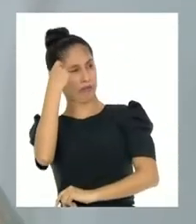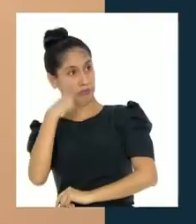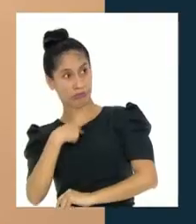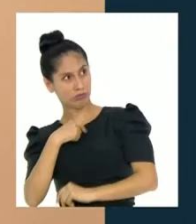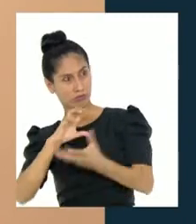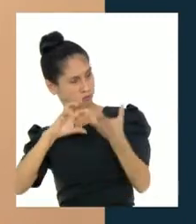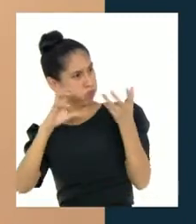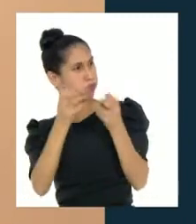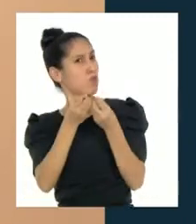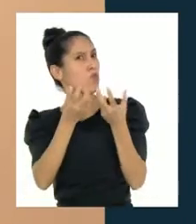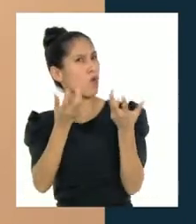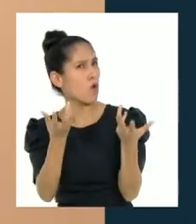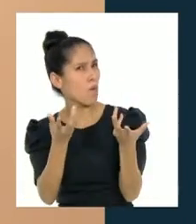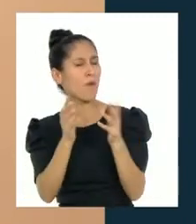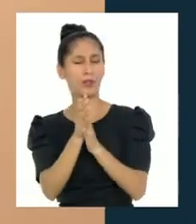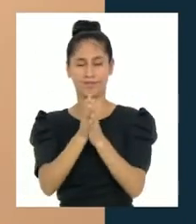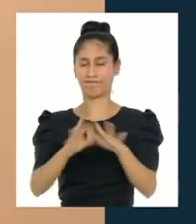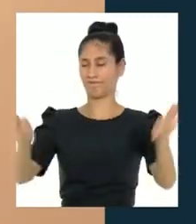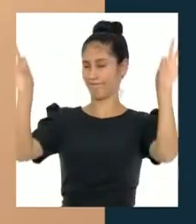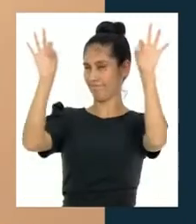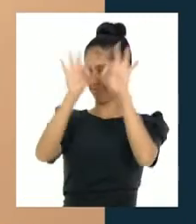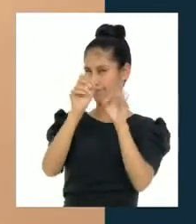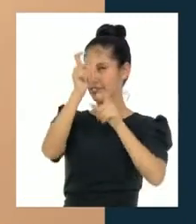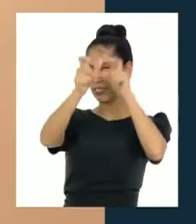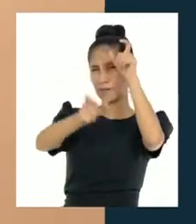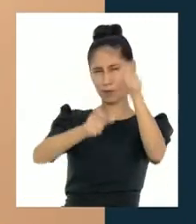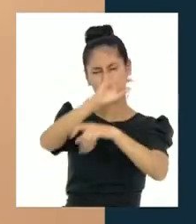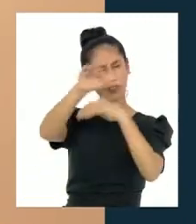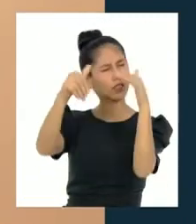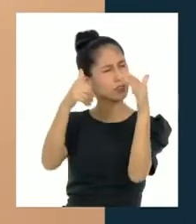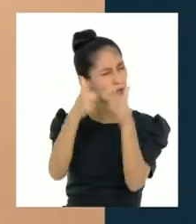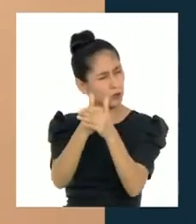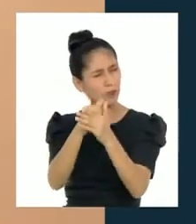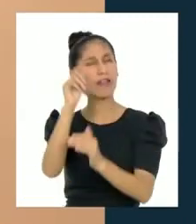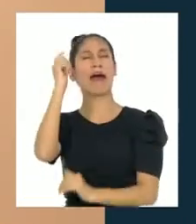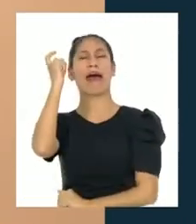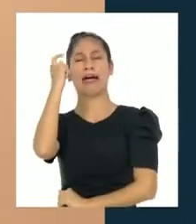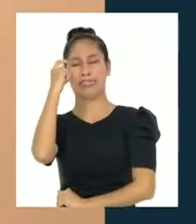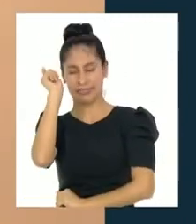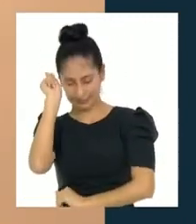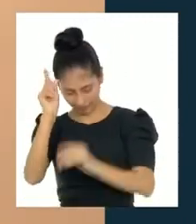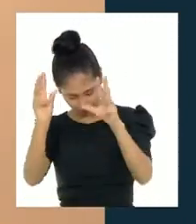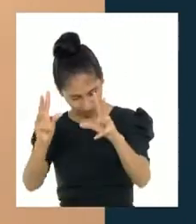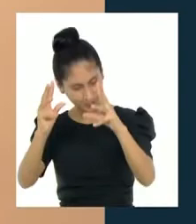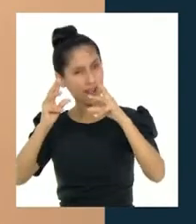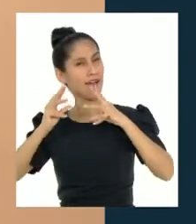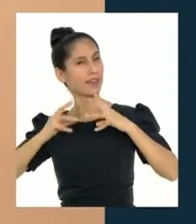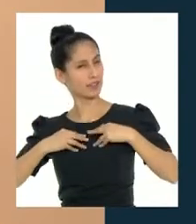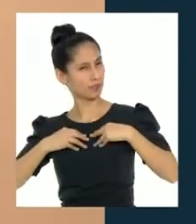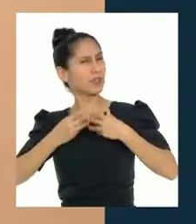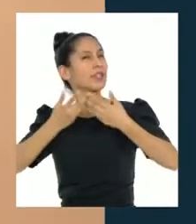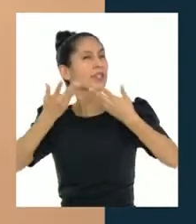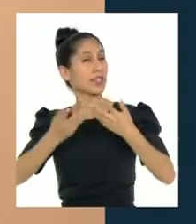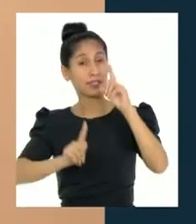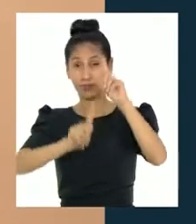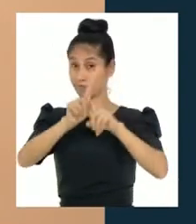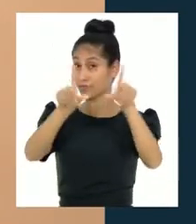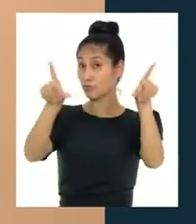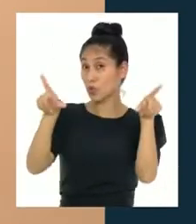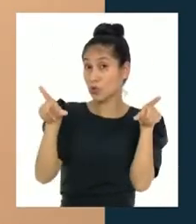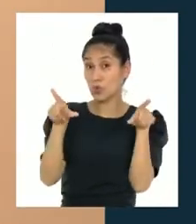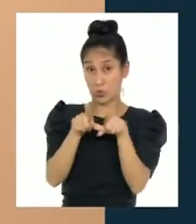cargo? Es importante que la sociedad reconozca que existen sectores que están